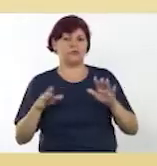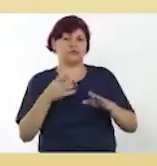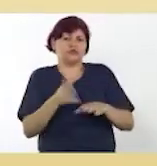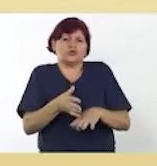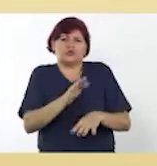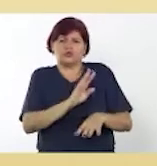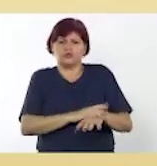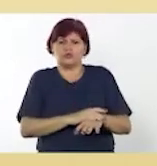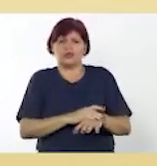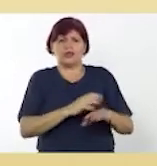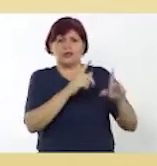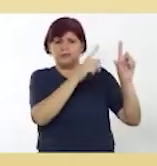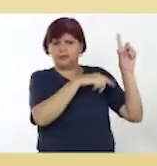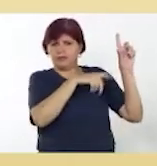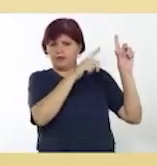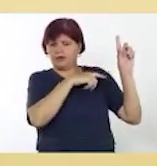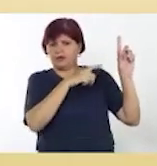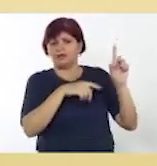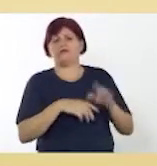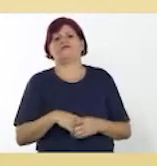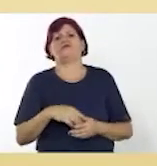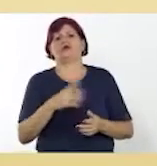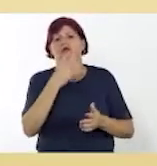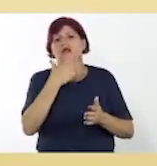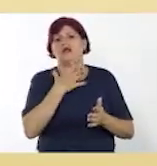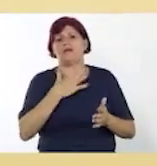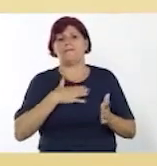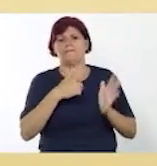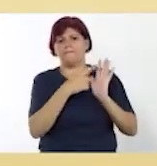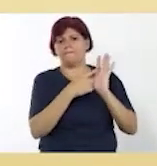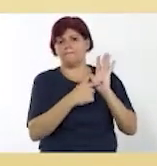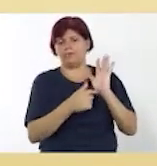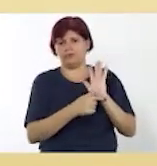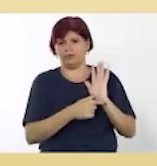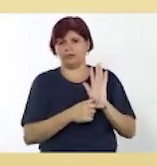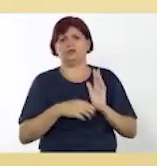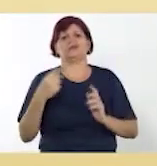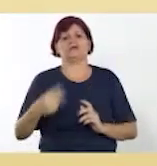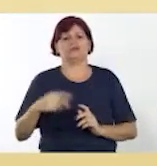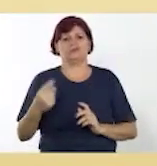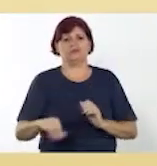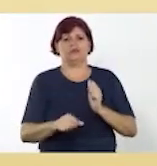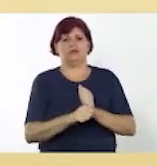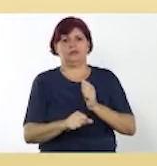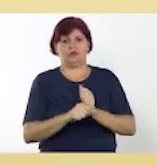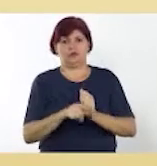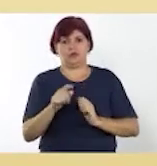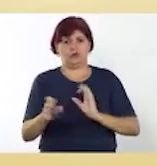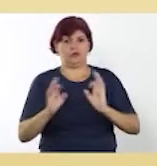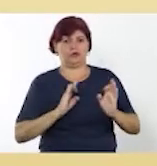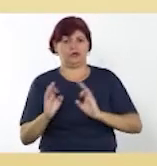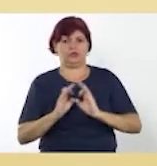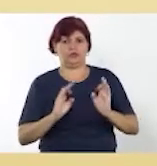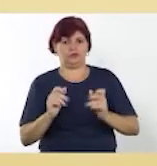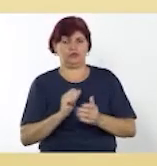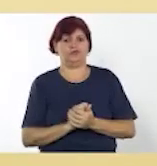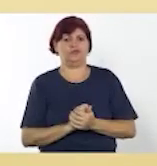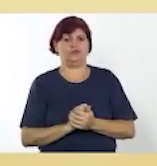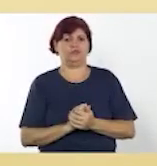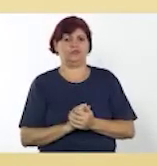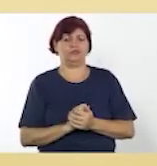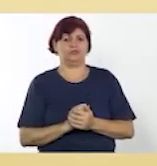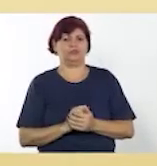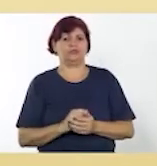inversa, el gráfico y sus propiedades. Los objetivos son que ustedes sistematicen el trabajo con estas